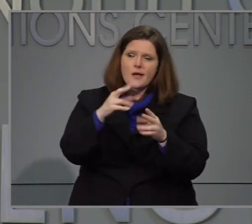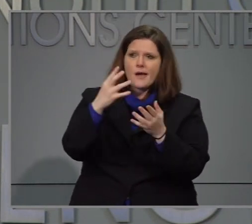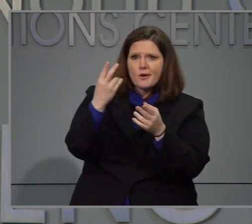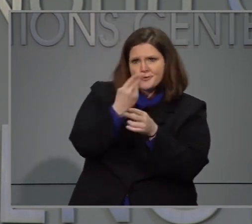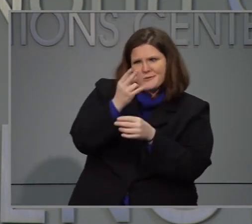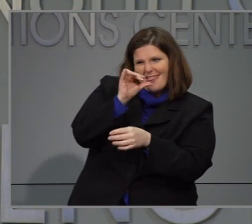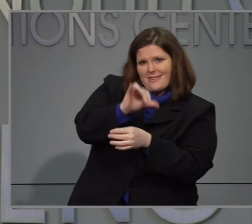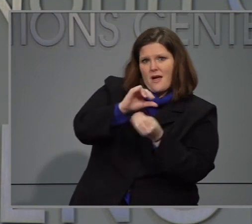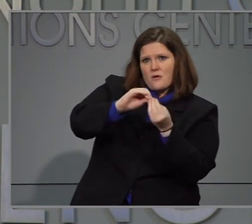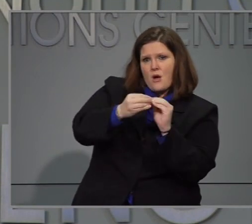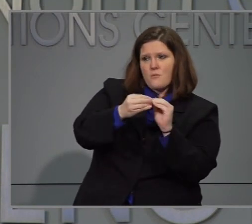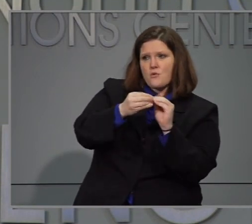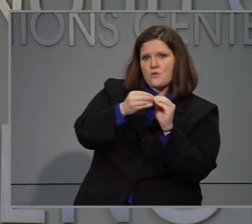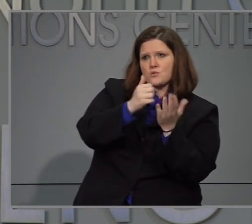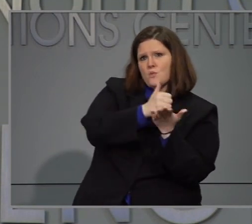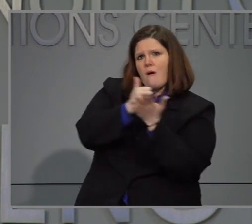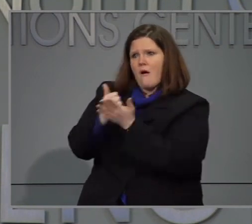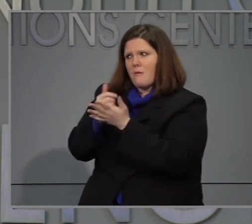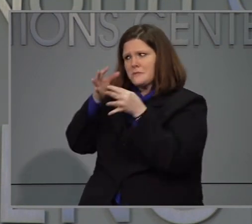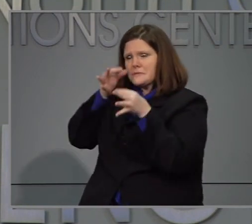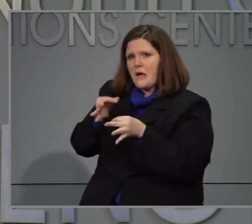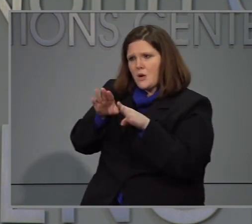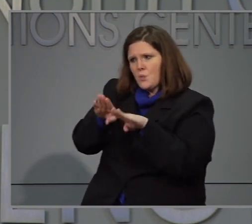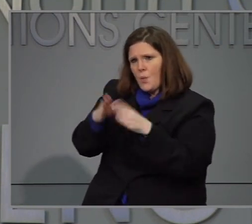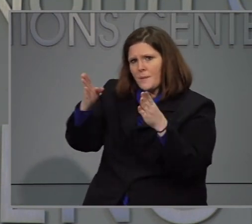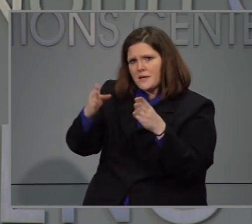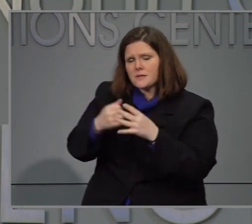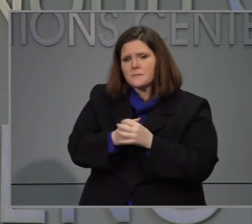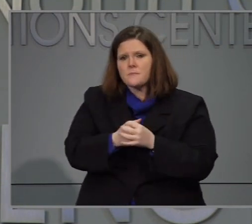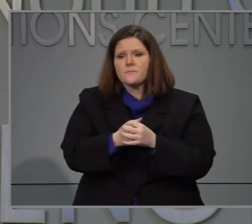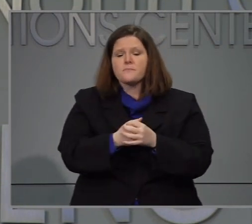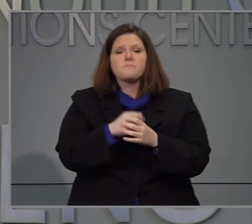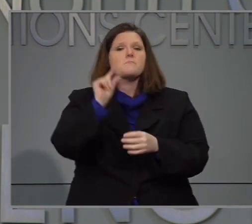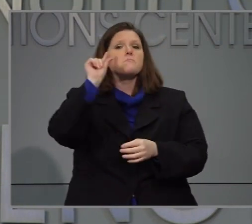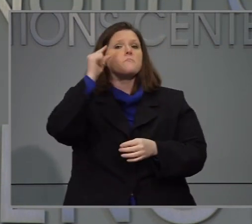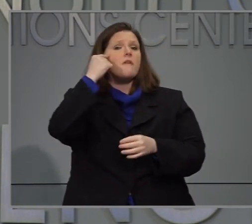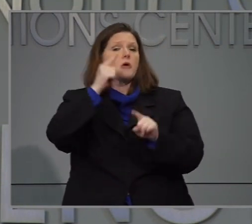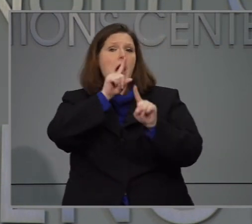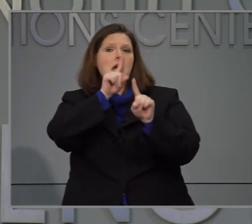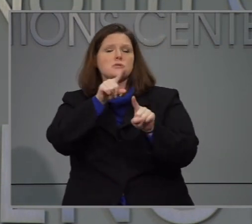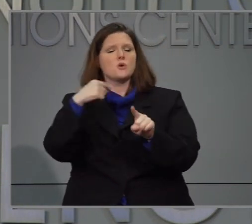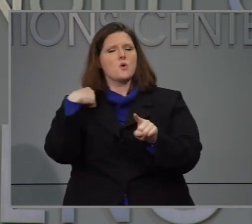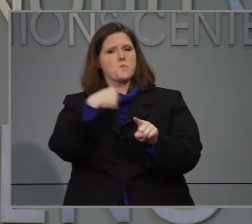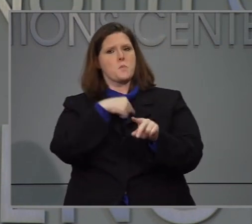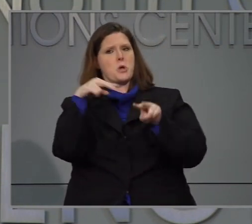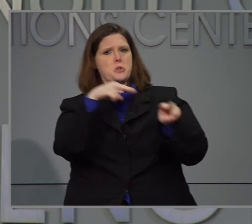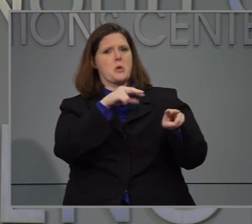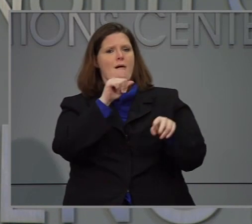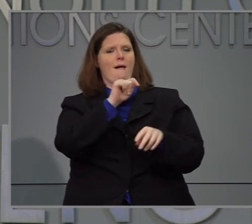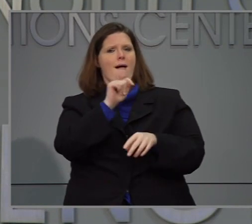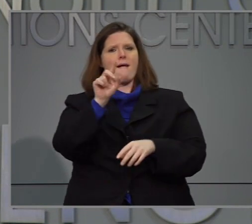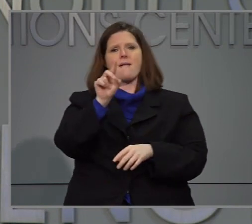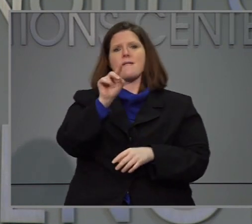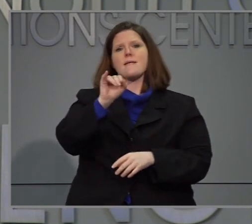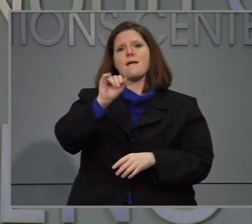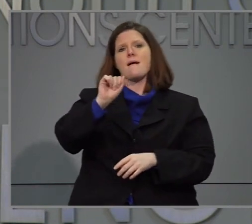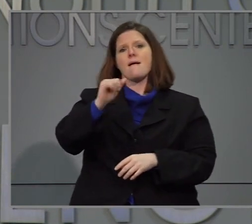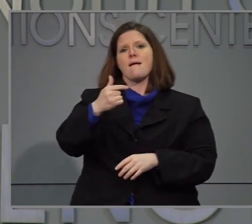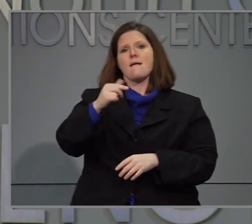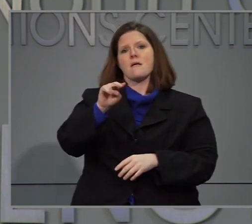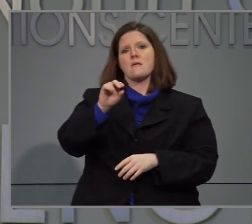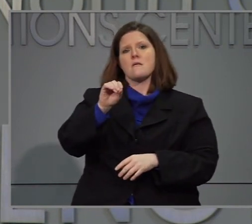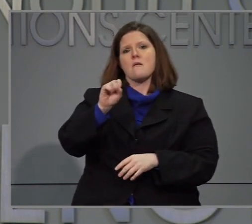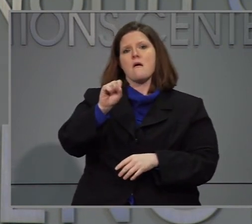cuando el Estado esté considerando relajar las restricciones. Respuesta: pasamos mucho tiempo en las pruebas